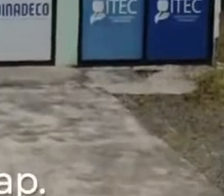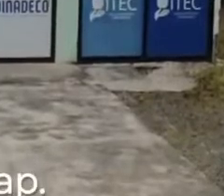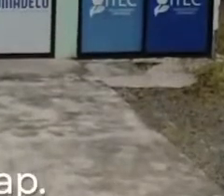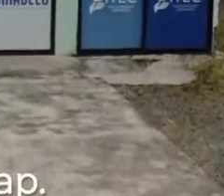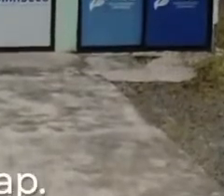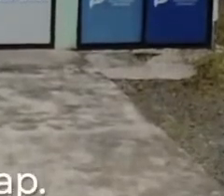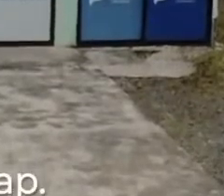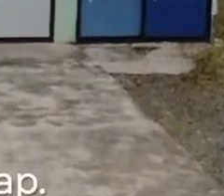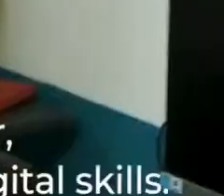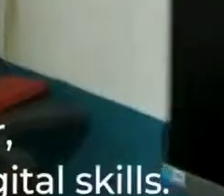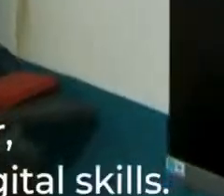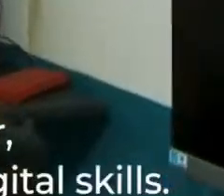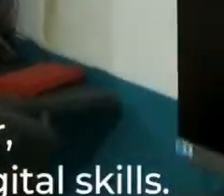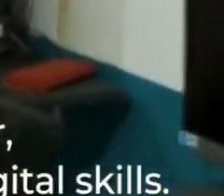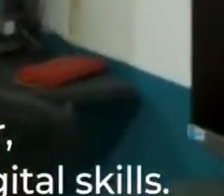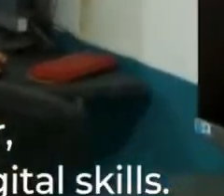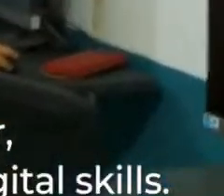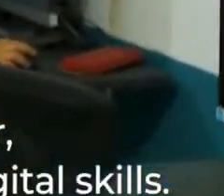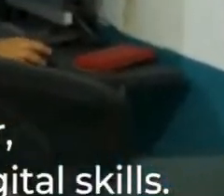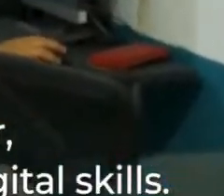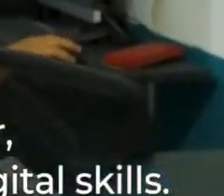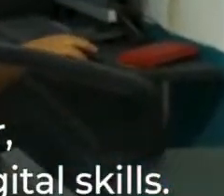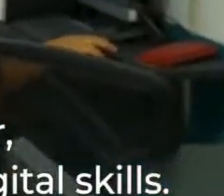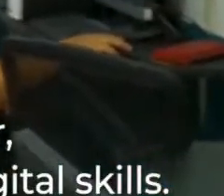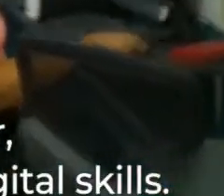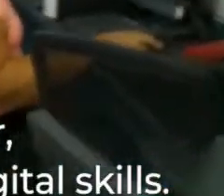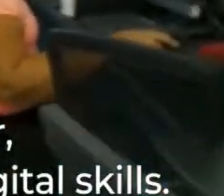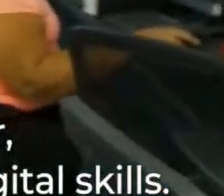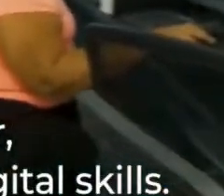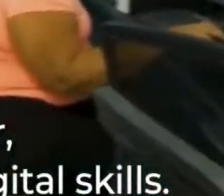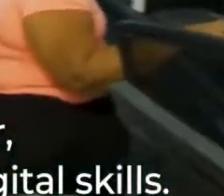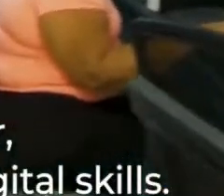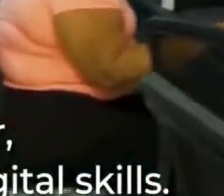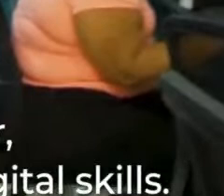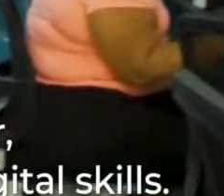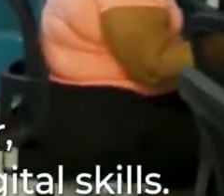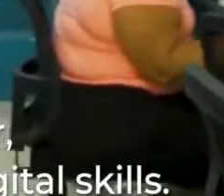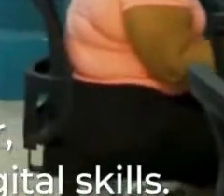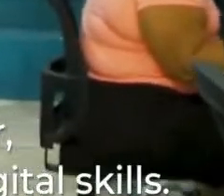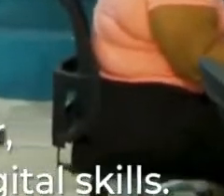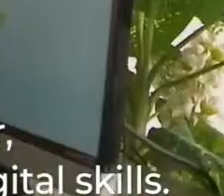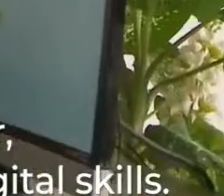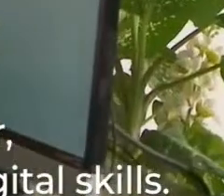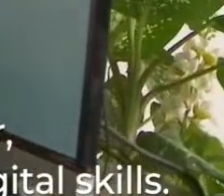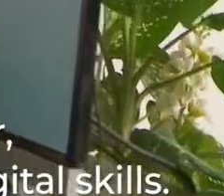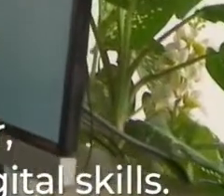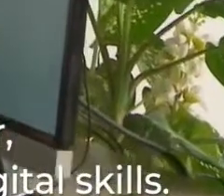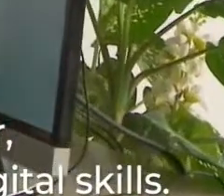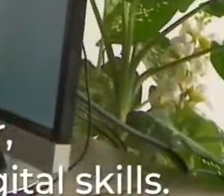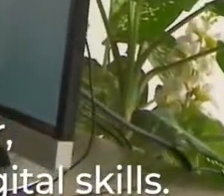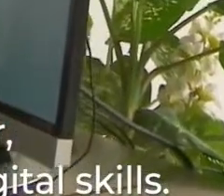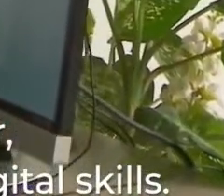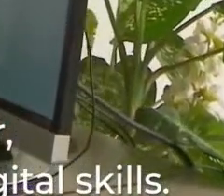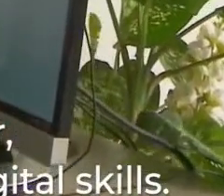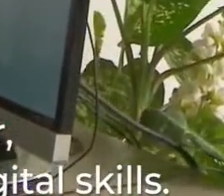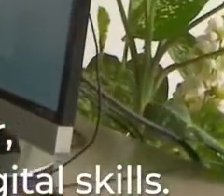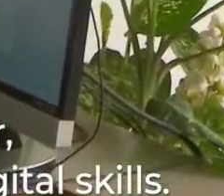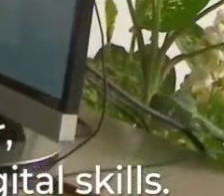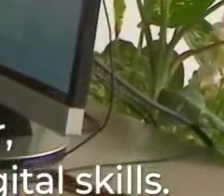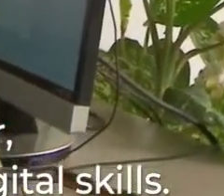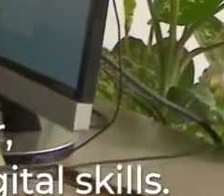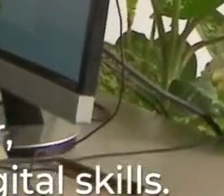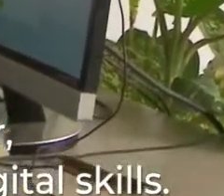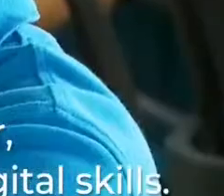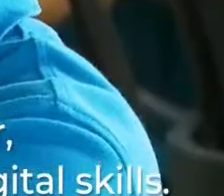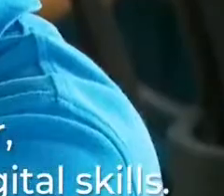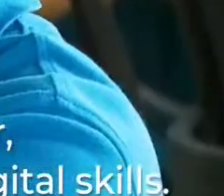brecha digital. Nuestro CESI, Centro Comunitario Inteligente, número 36, se ha enfocado mucho en el desarrollo de